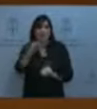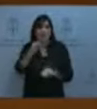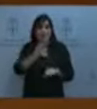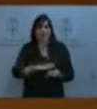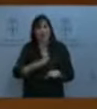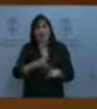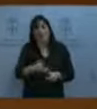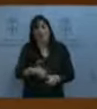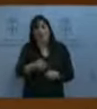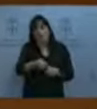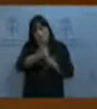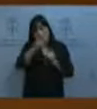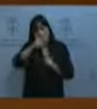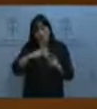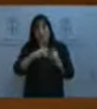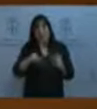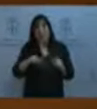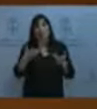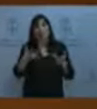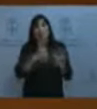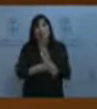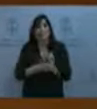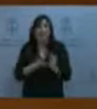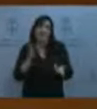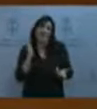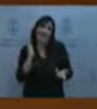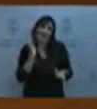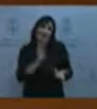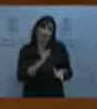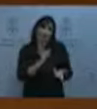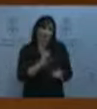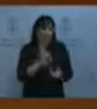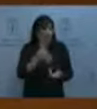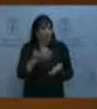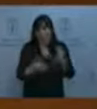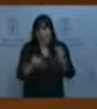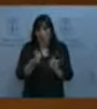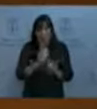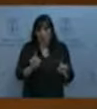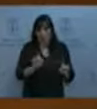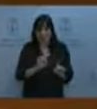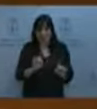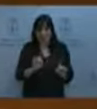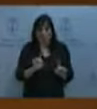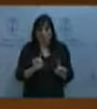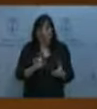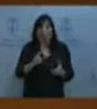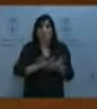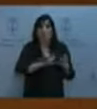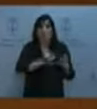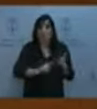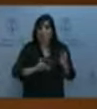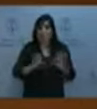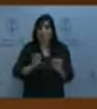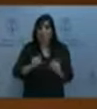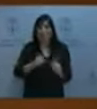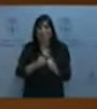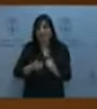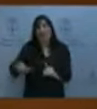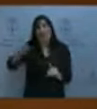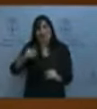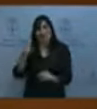una sanción doblemente injusta impuesta por el antecesor en la Secretaría General de Pesca y que nosotros habíamos recurrido.